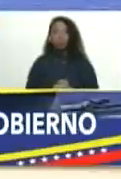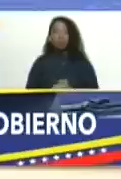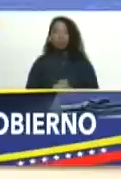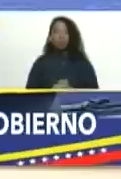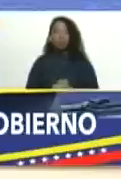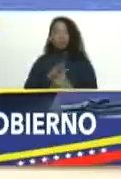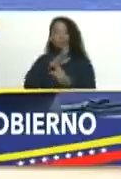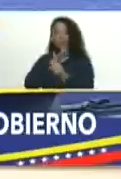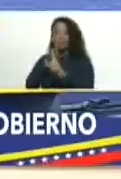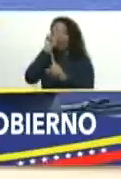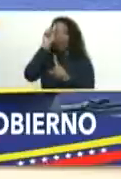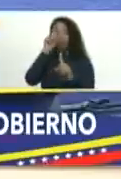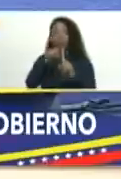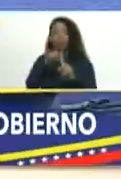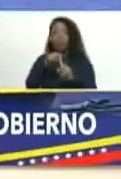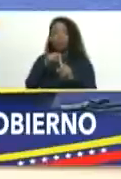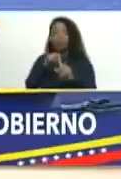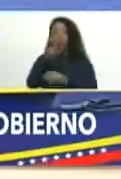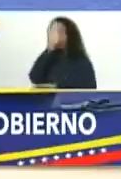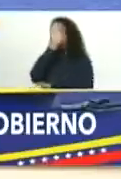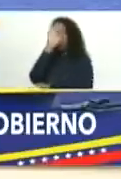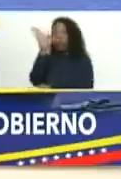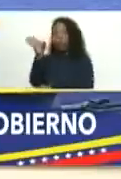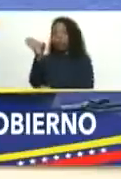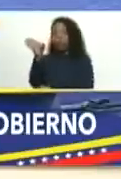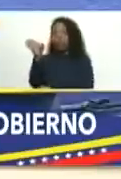atacar de manera eficiente,